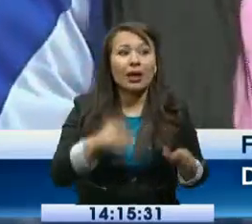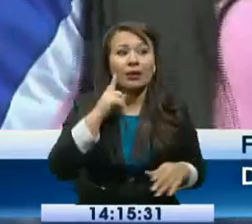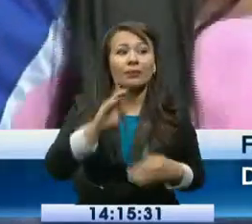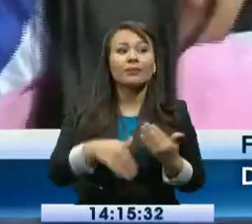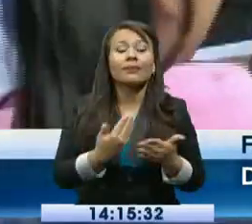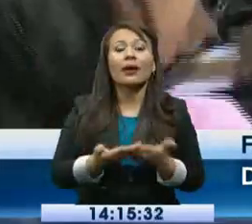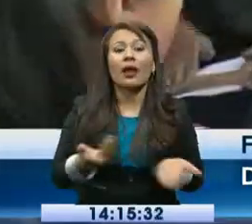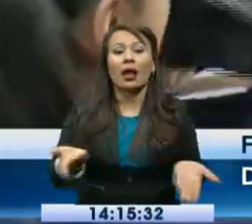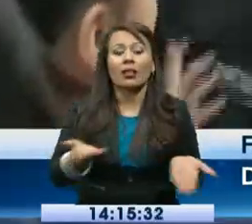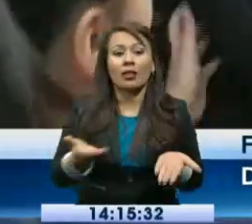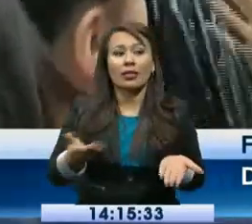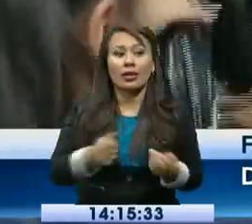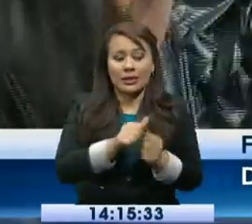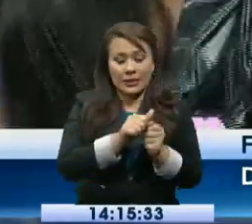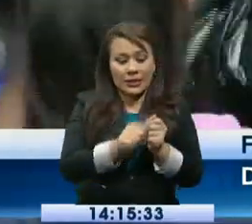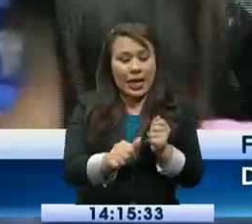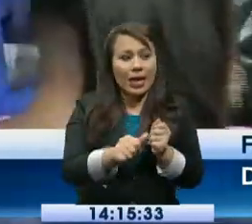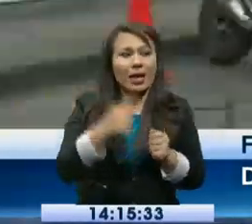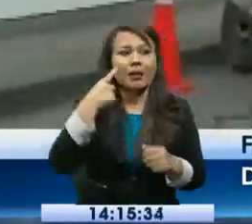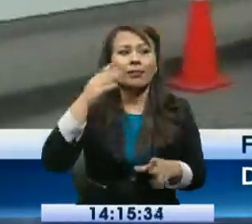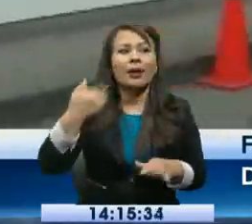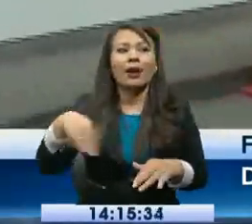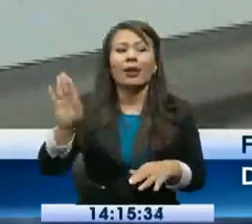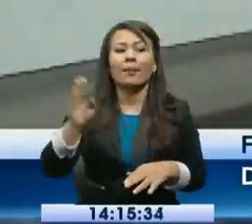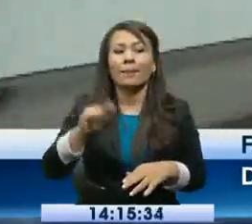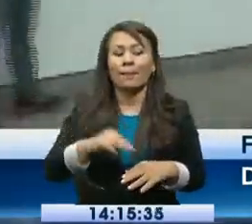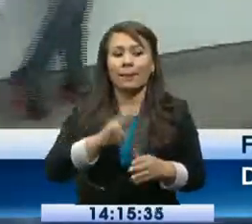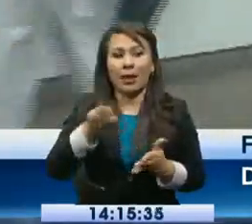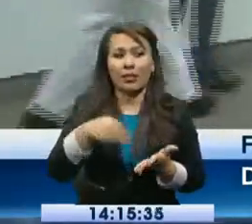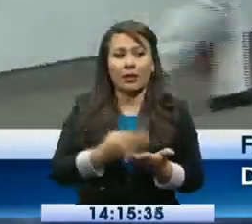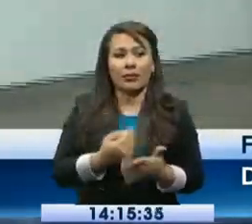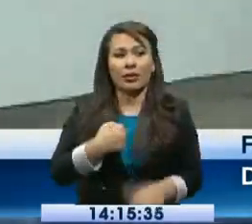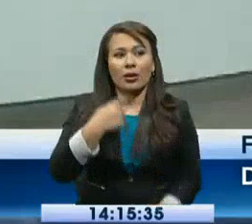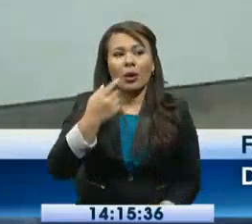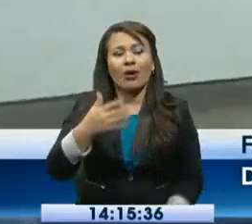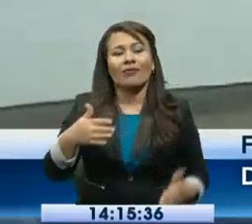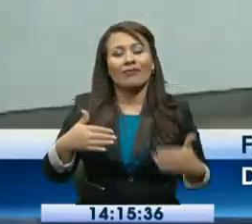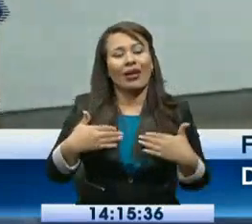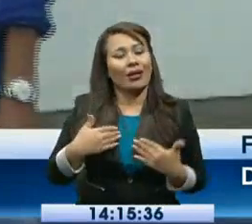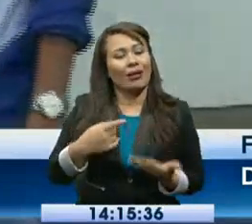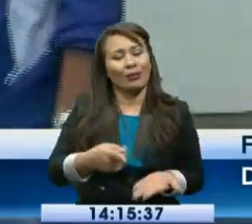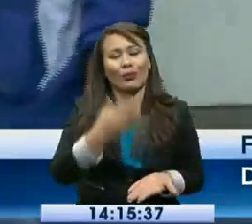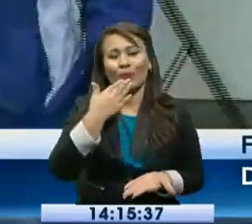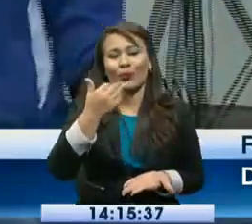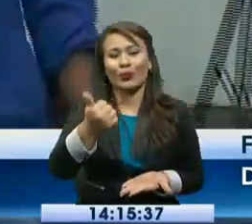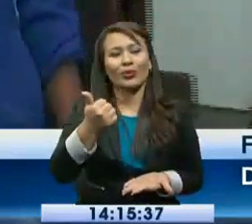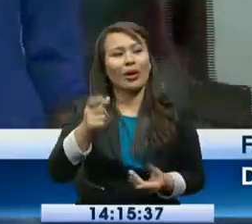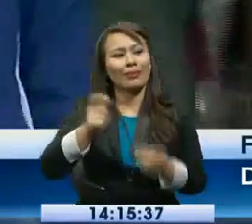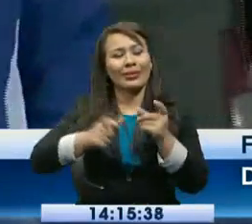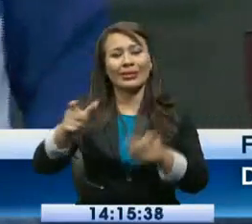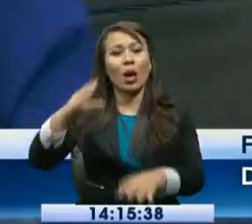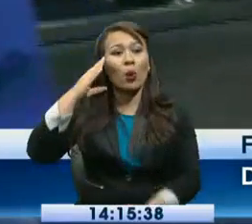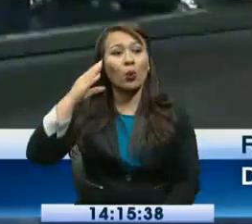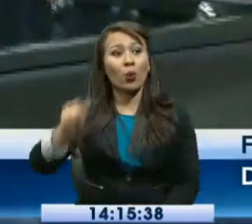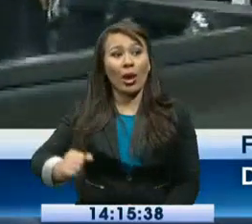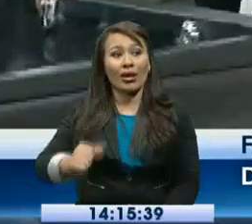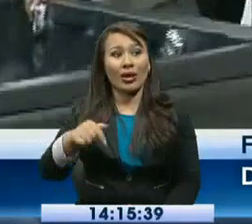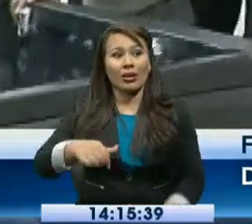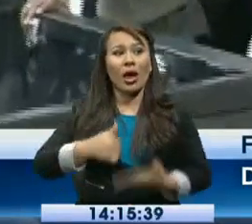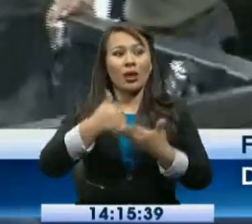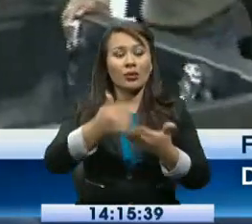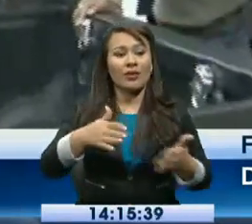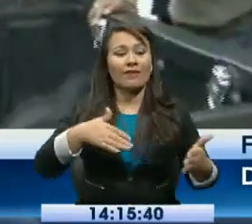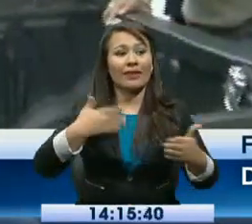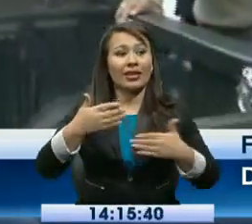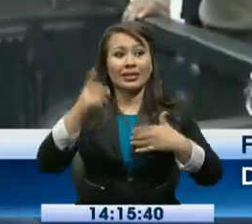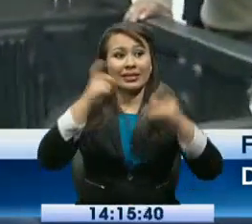hacia la provincia de Manabí. Doña Cecilia, finalmente, orgullosa de esta bondad y esta generación del pueblo cuencano, que no es la primera vez. Contenta